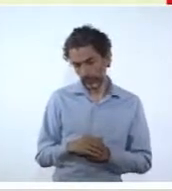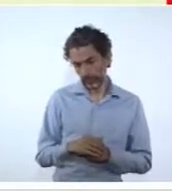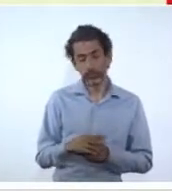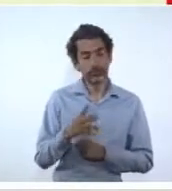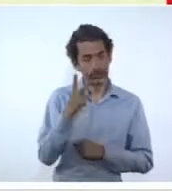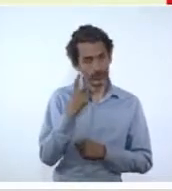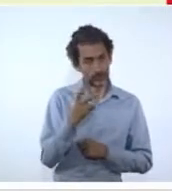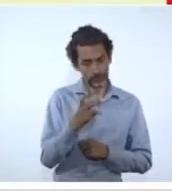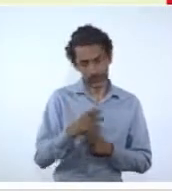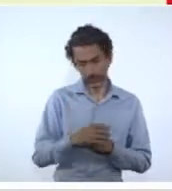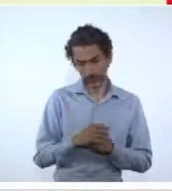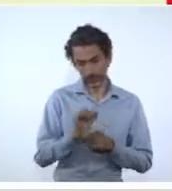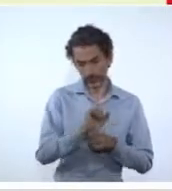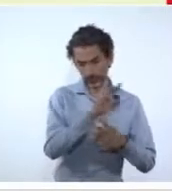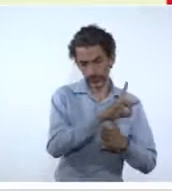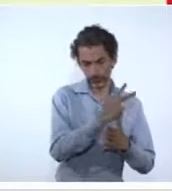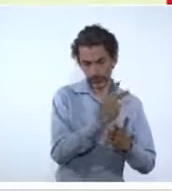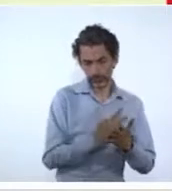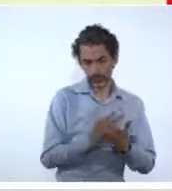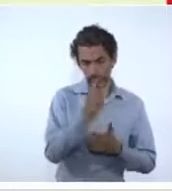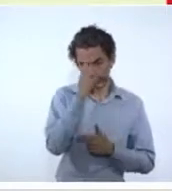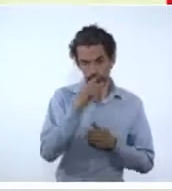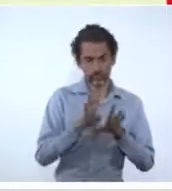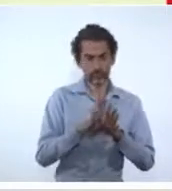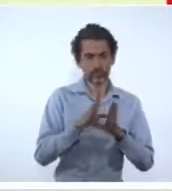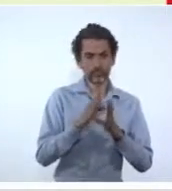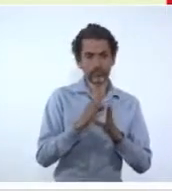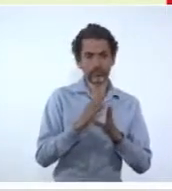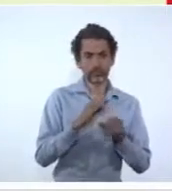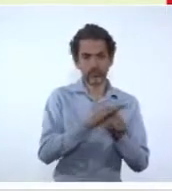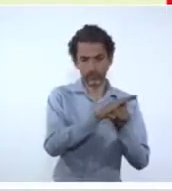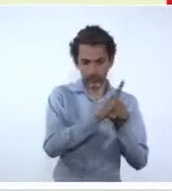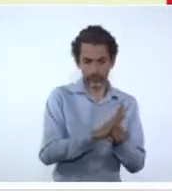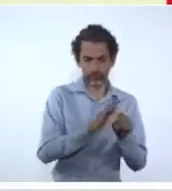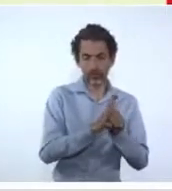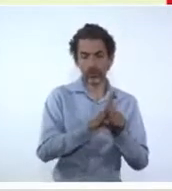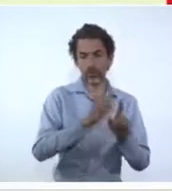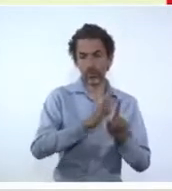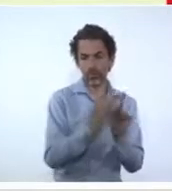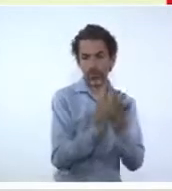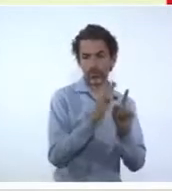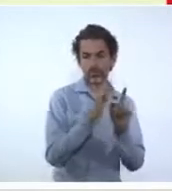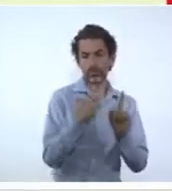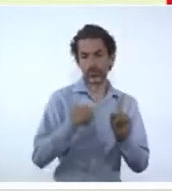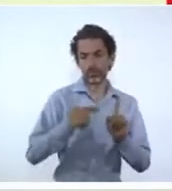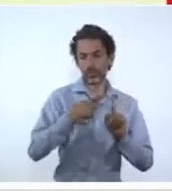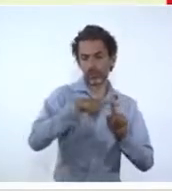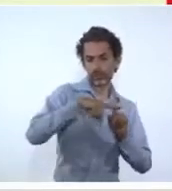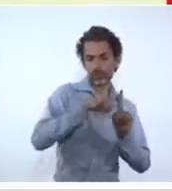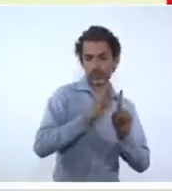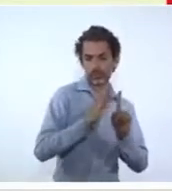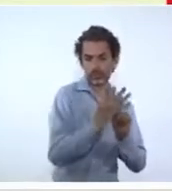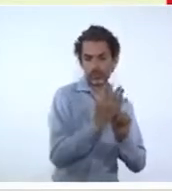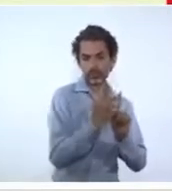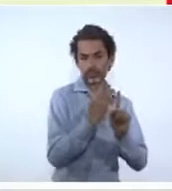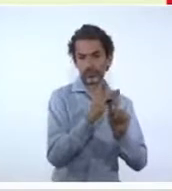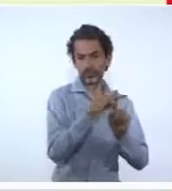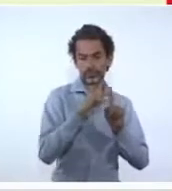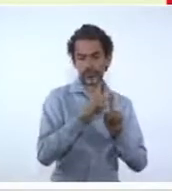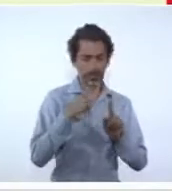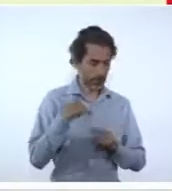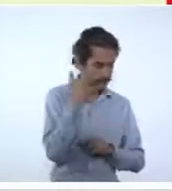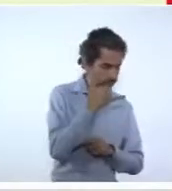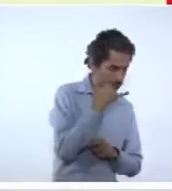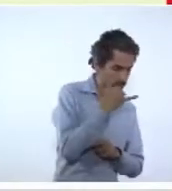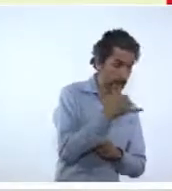Este es nuestro programa de atención a casos COVID y sus contactos. Las llamadas contestadas han sido en